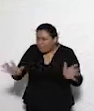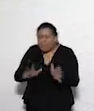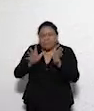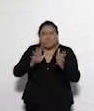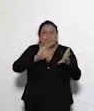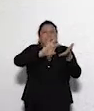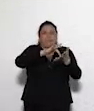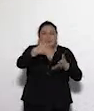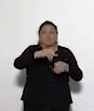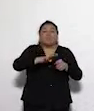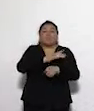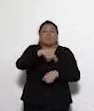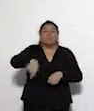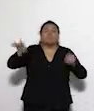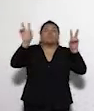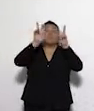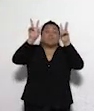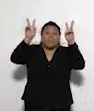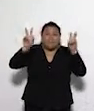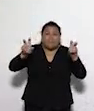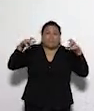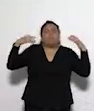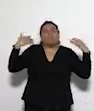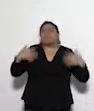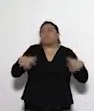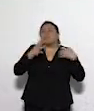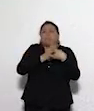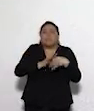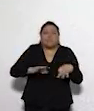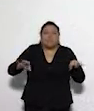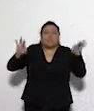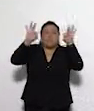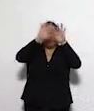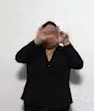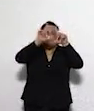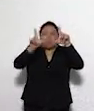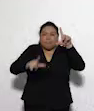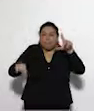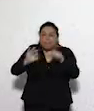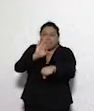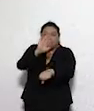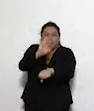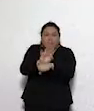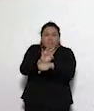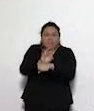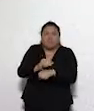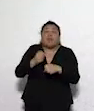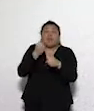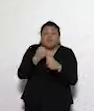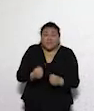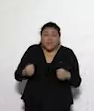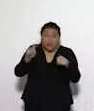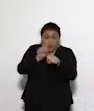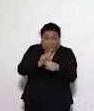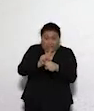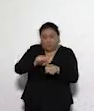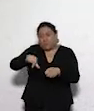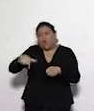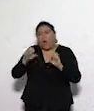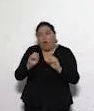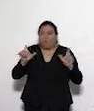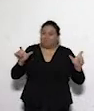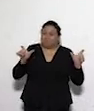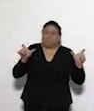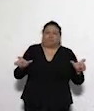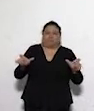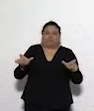los temas más importantes para el país, la seguridad y la justicia en